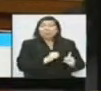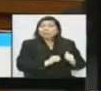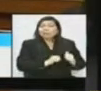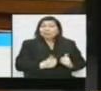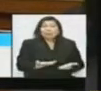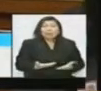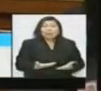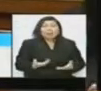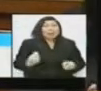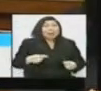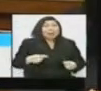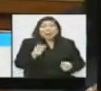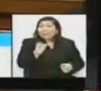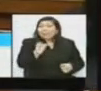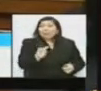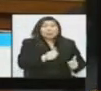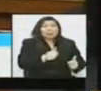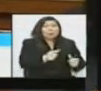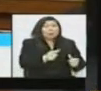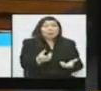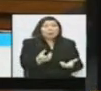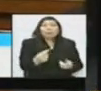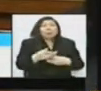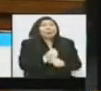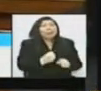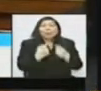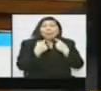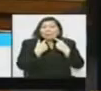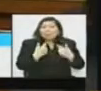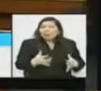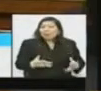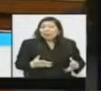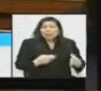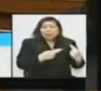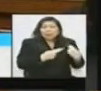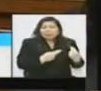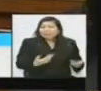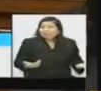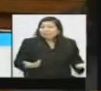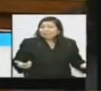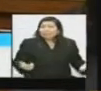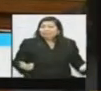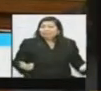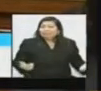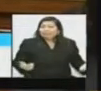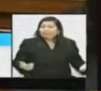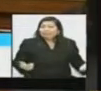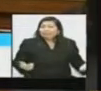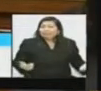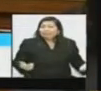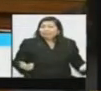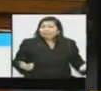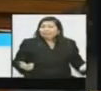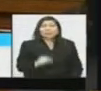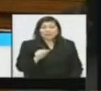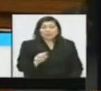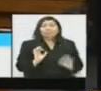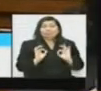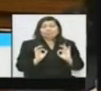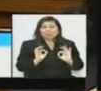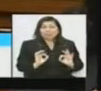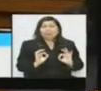efecto bueno algunos de los congresistas no quieren dejar su sillón a pesar de que jorge